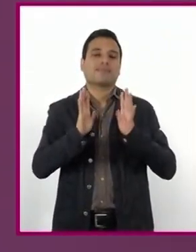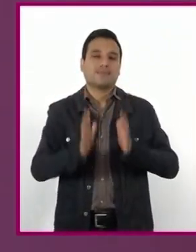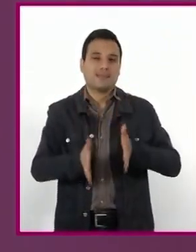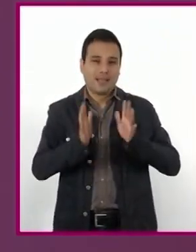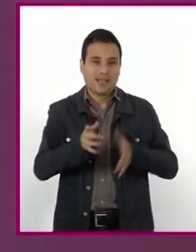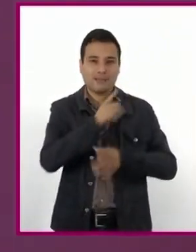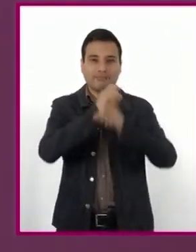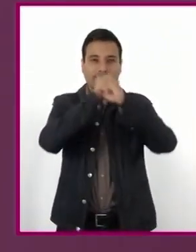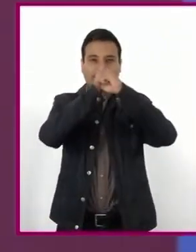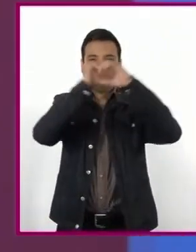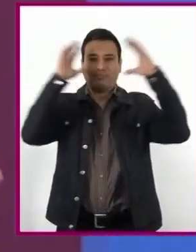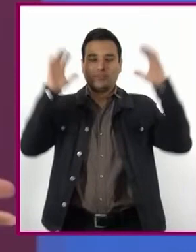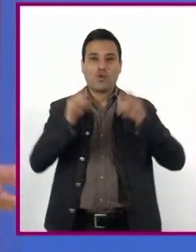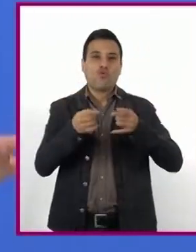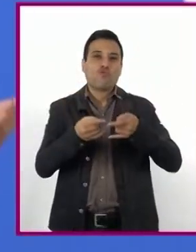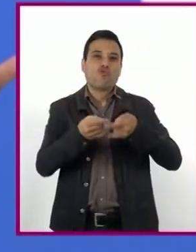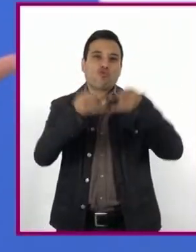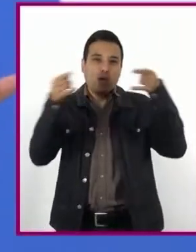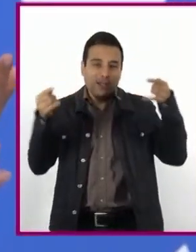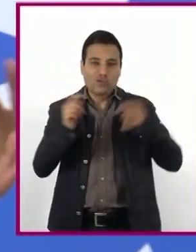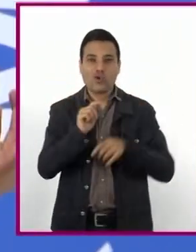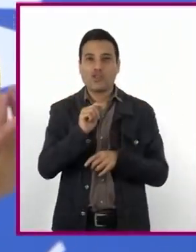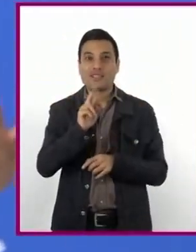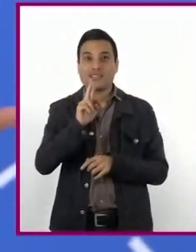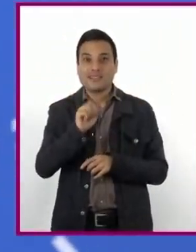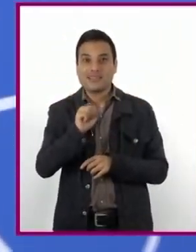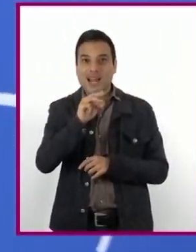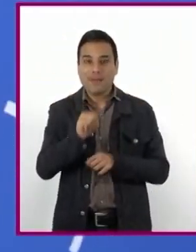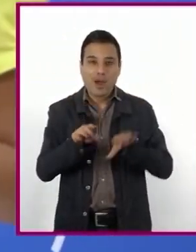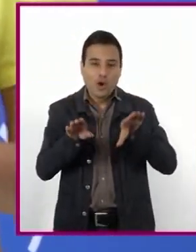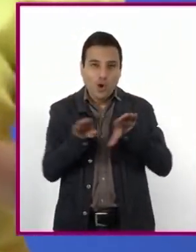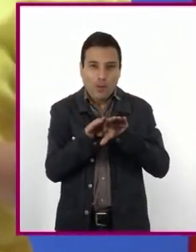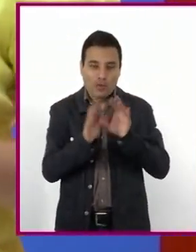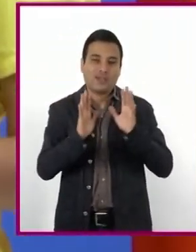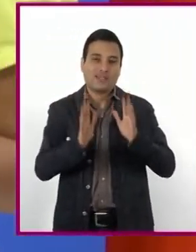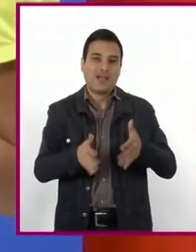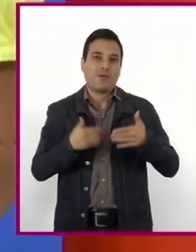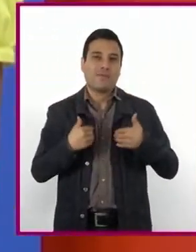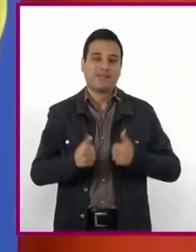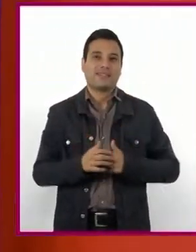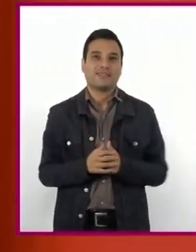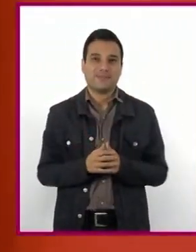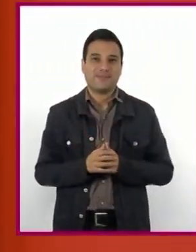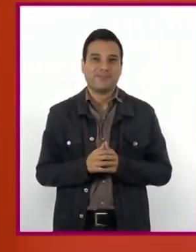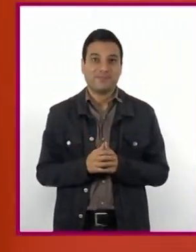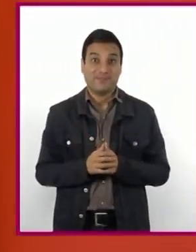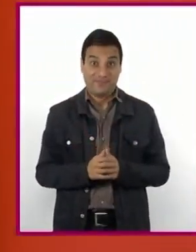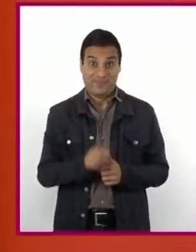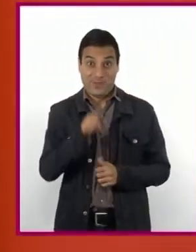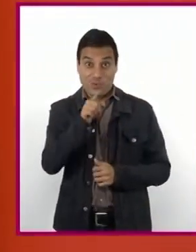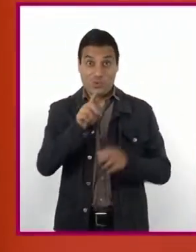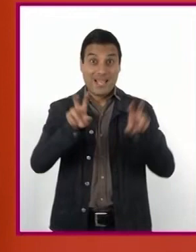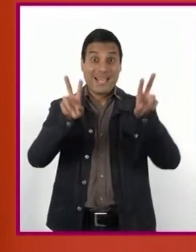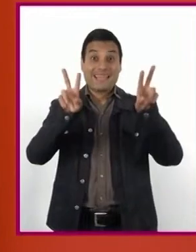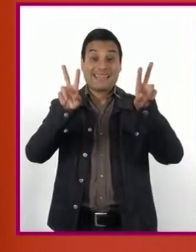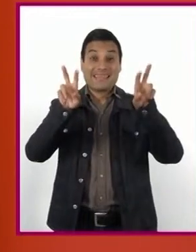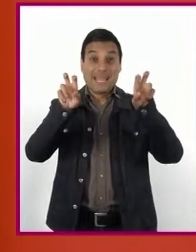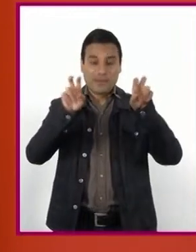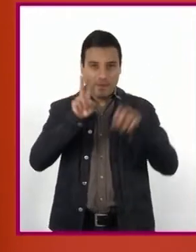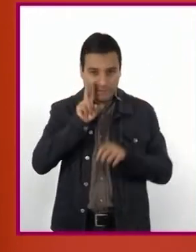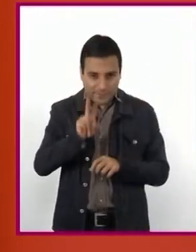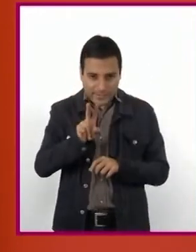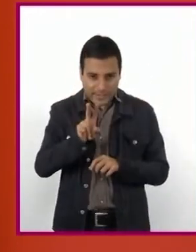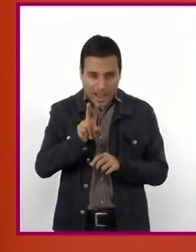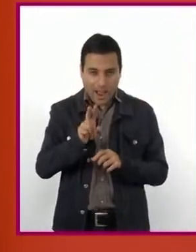sobre qué tipo de cuento y trama ibas a leer. ¿Las anticipaciones que hicieron ustedes, alumnas y